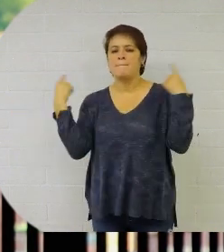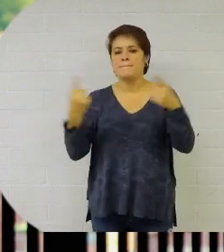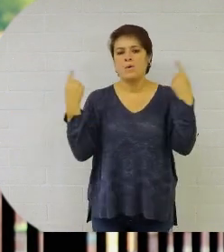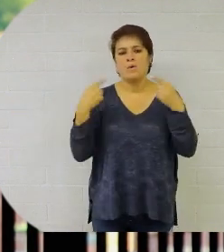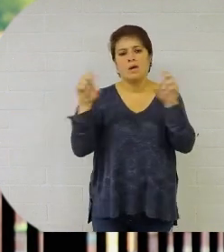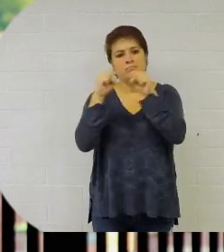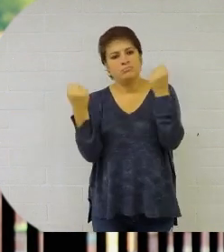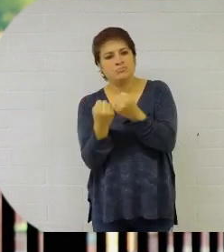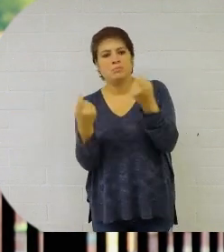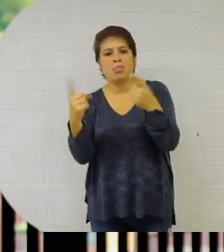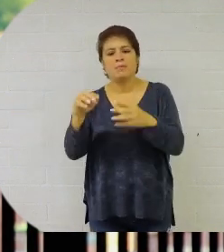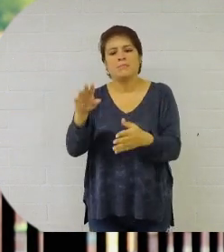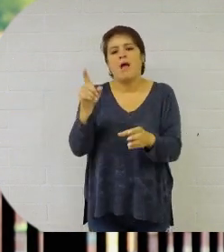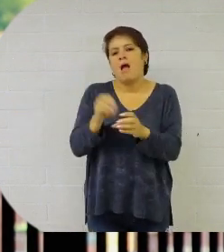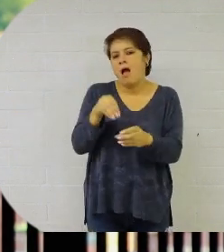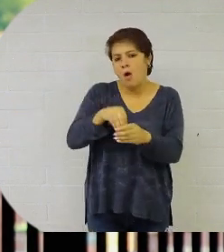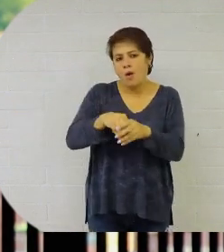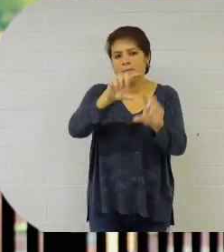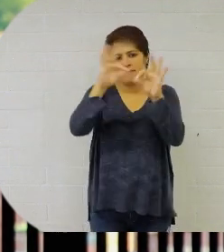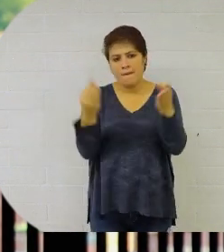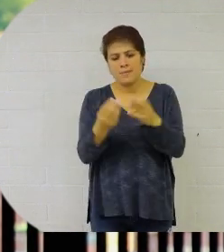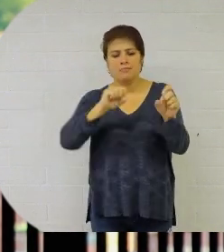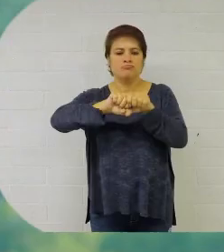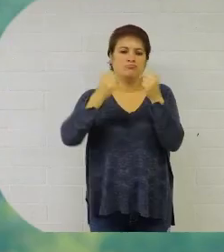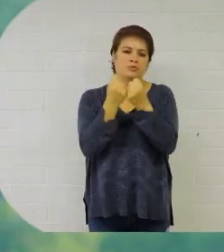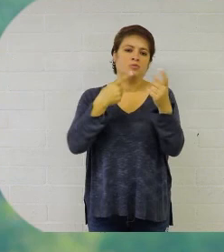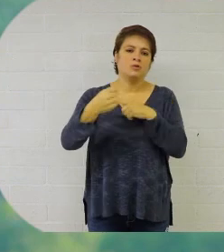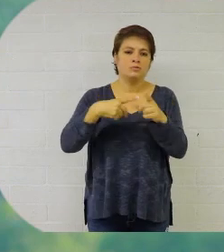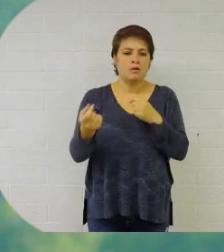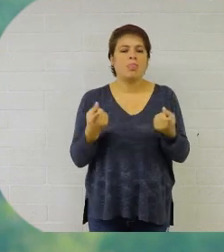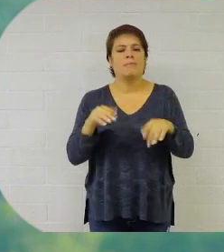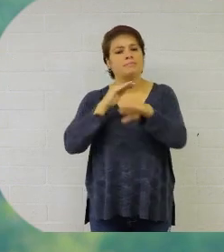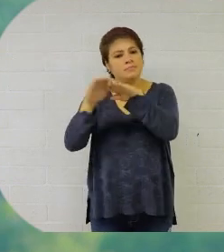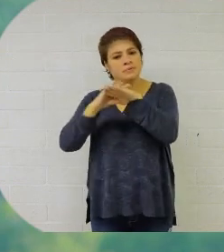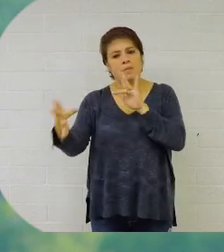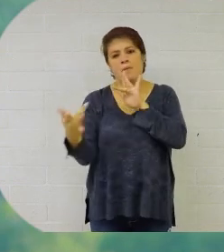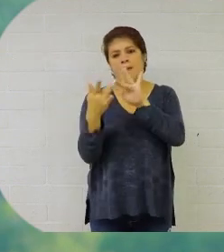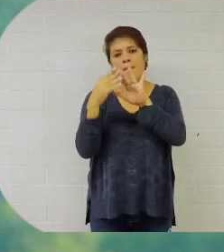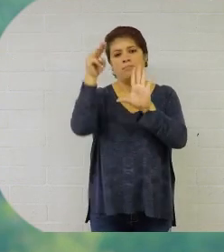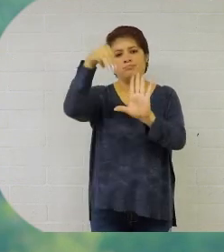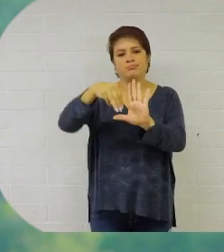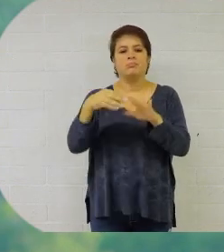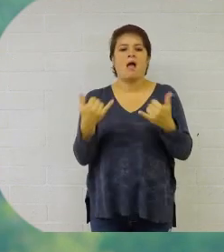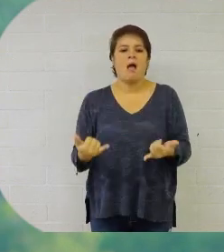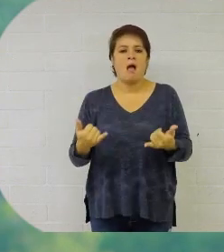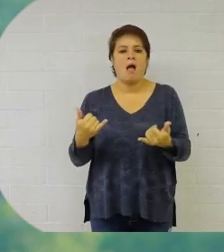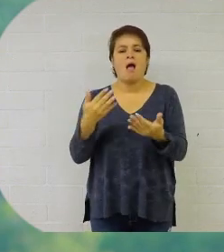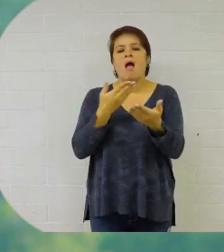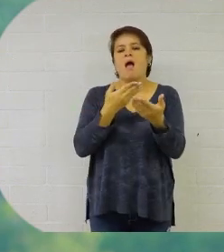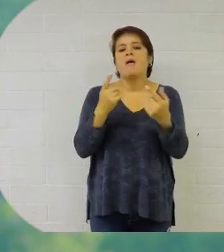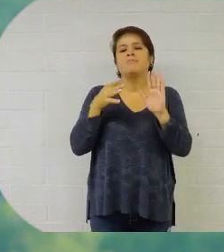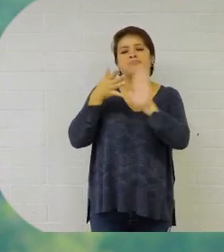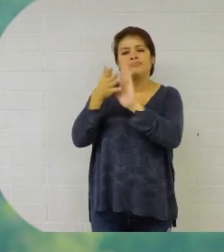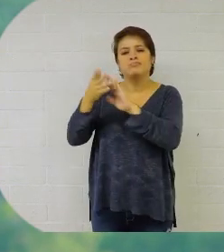educativas públicas y representando un ahorro para las familias siderenses. Te invitamos a que sigas conectado con nosotros y a que